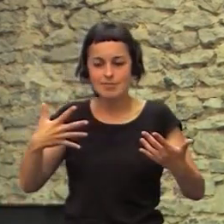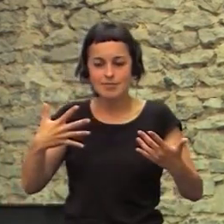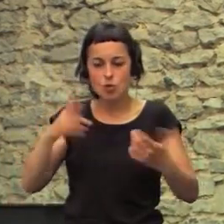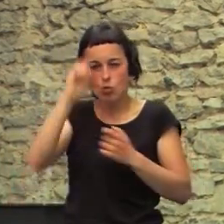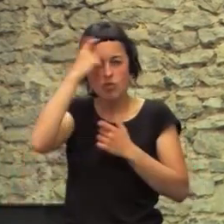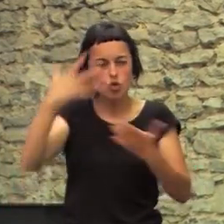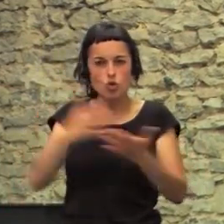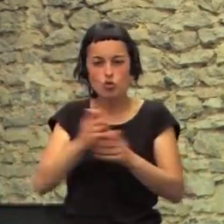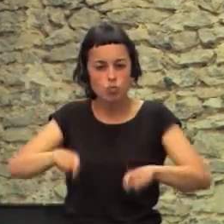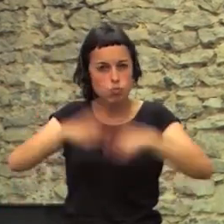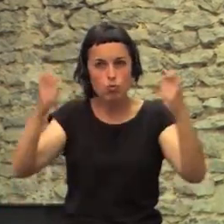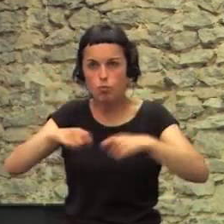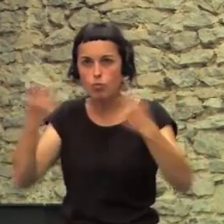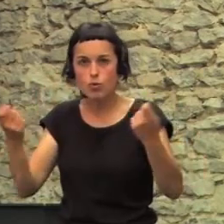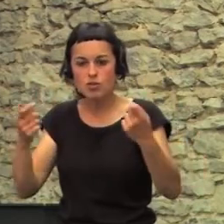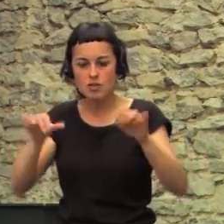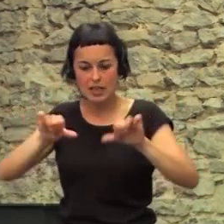esta química, que además es dualista,